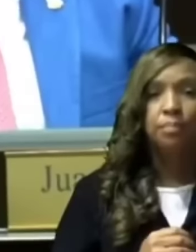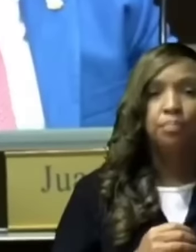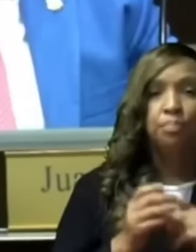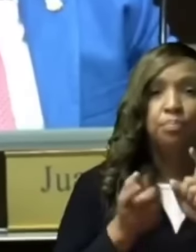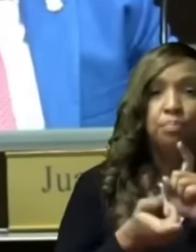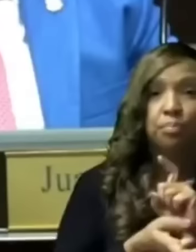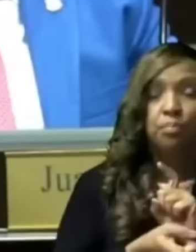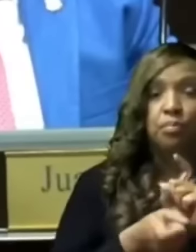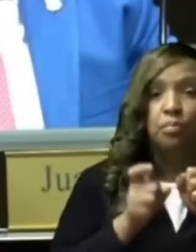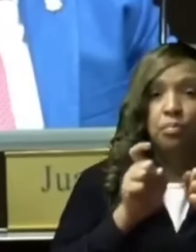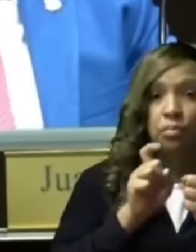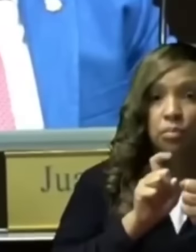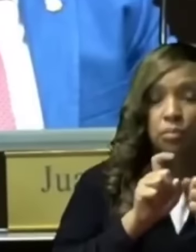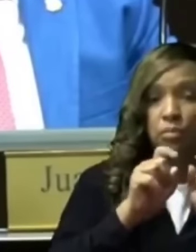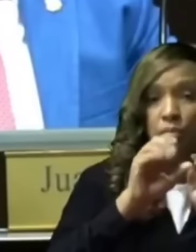se lesionan derechos.